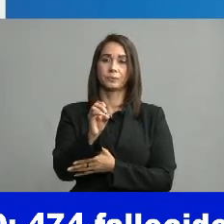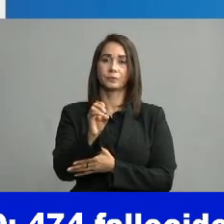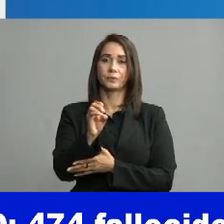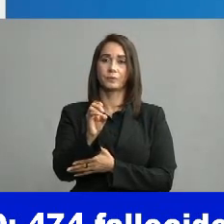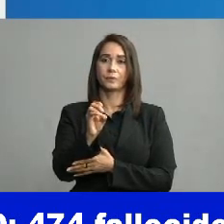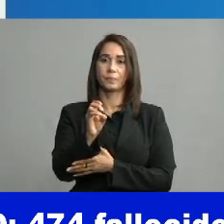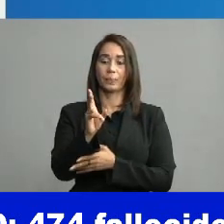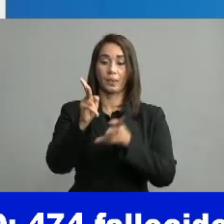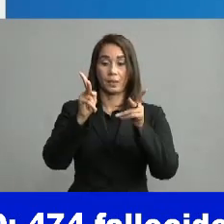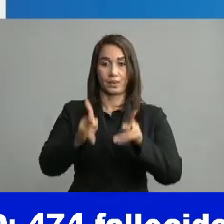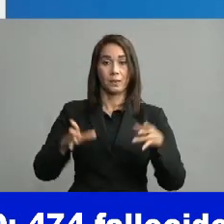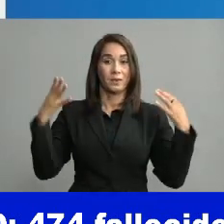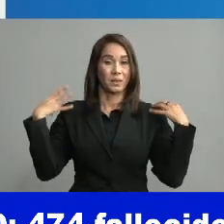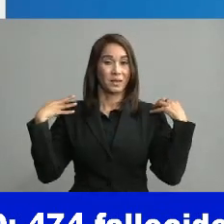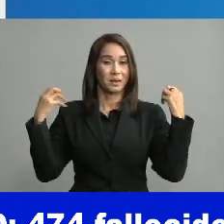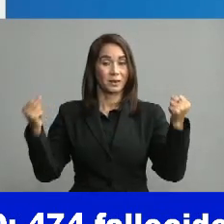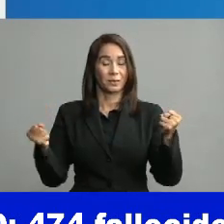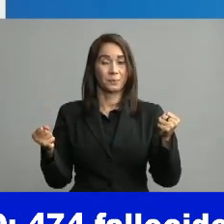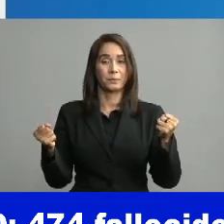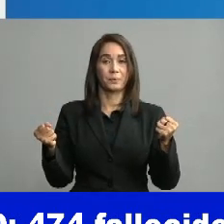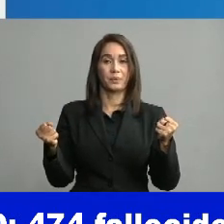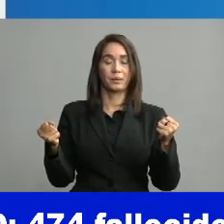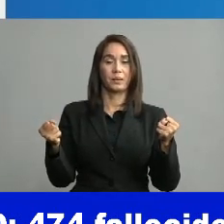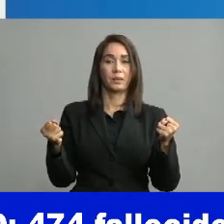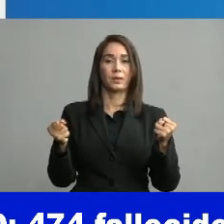El número de recuperados,